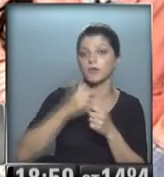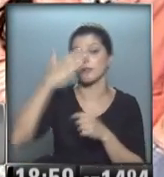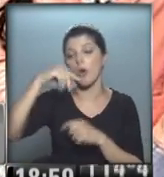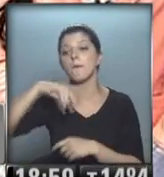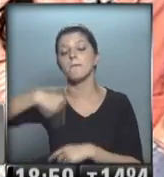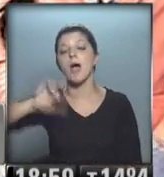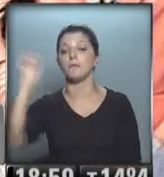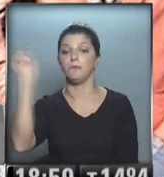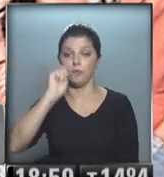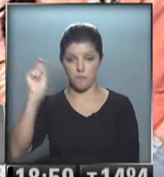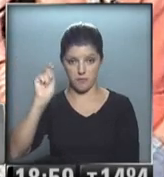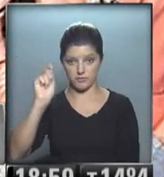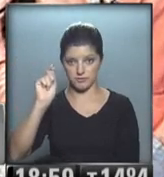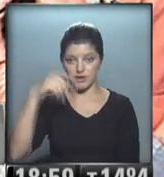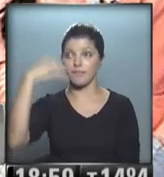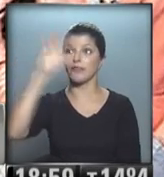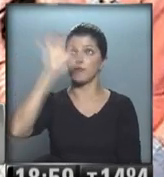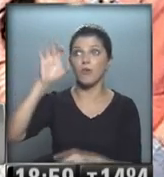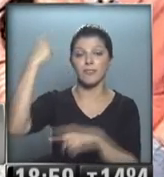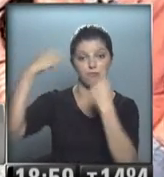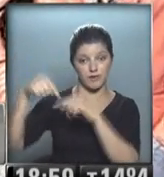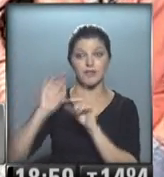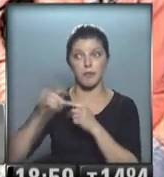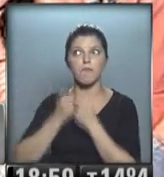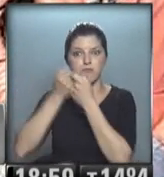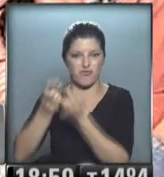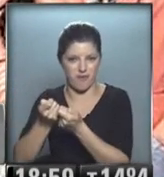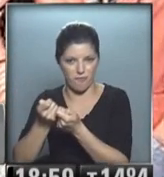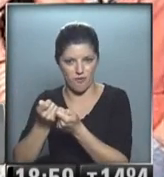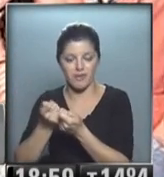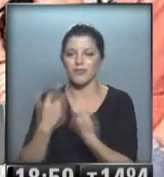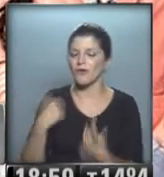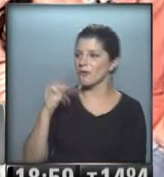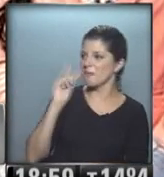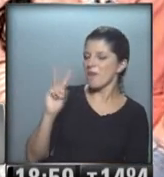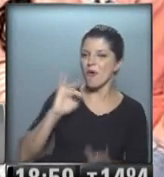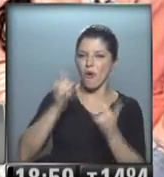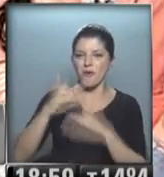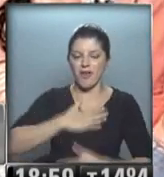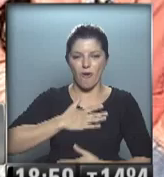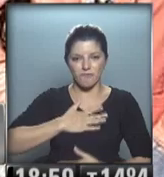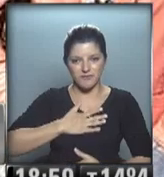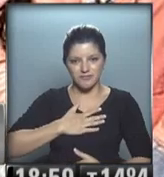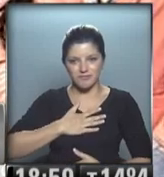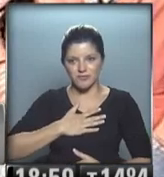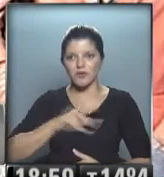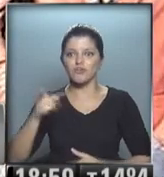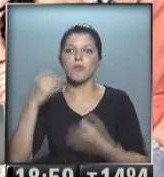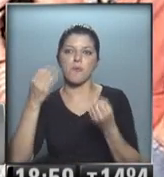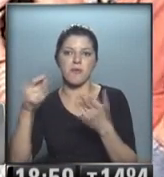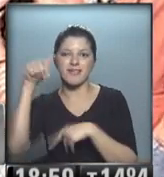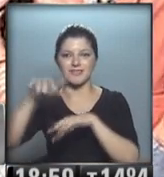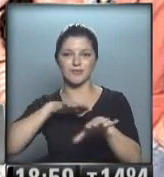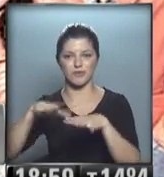meses en distintas ciudades del interior. Y realmente es una satisfacción ver el entusiasmo de los jóvenes por poder contar con estas